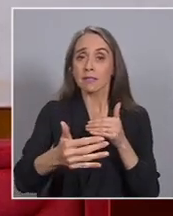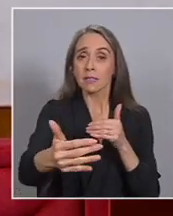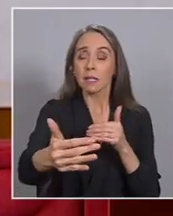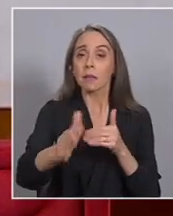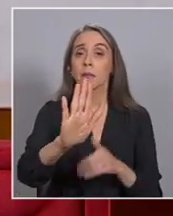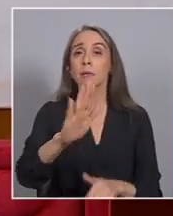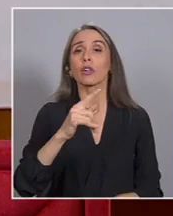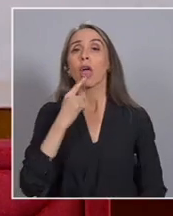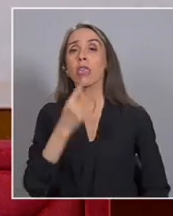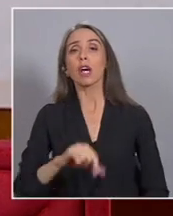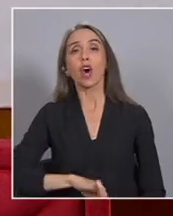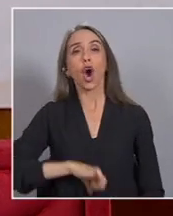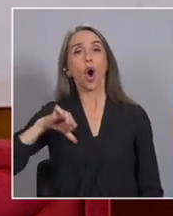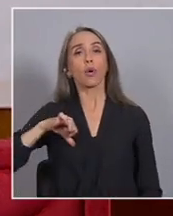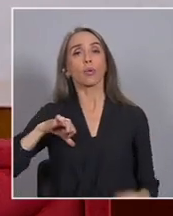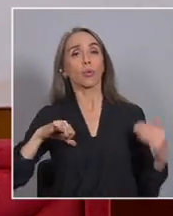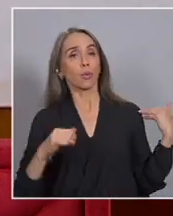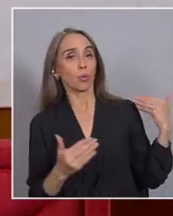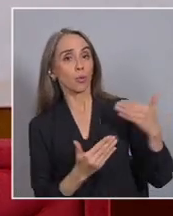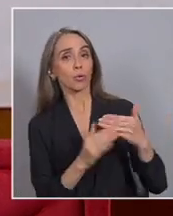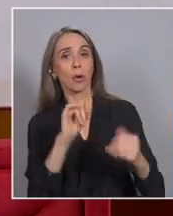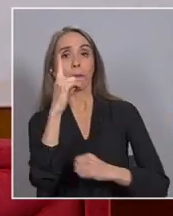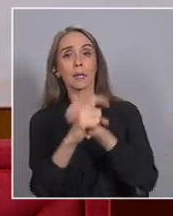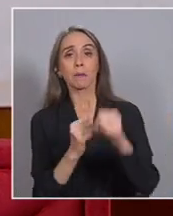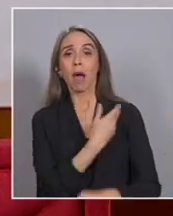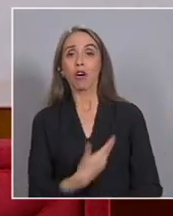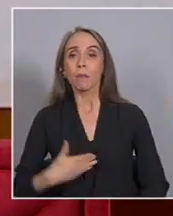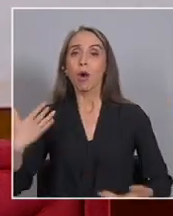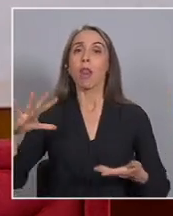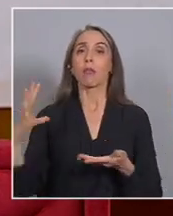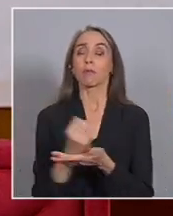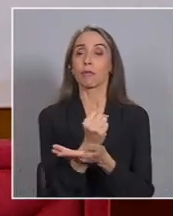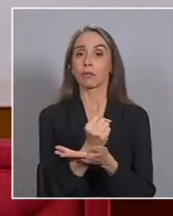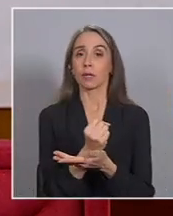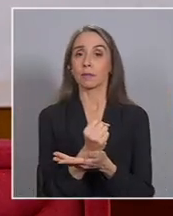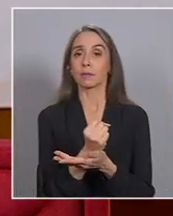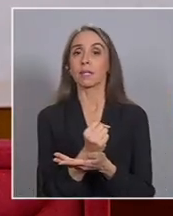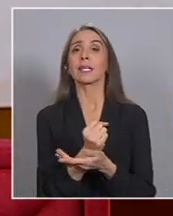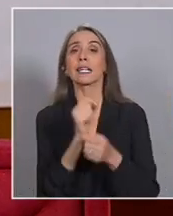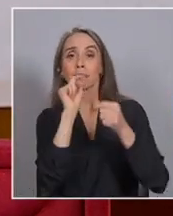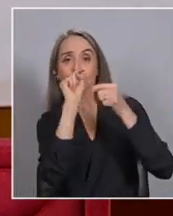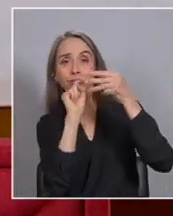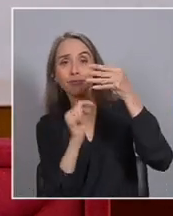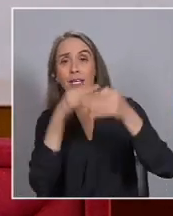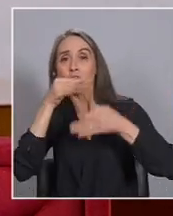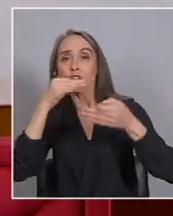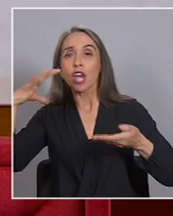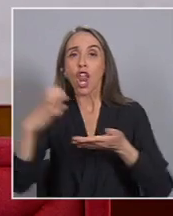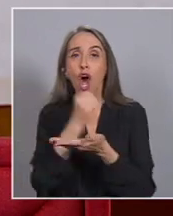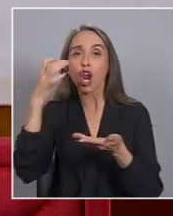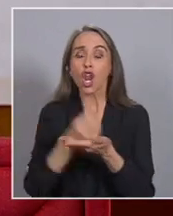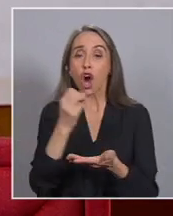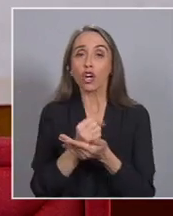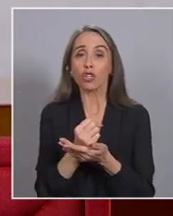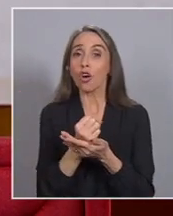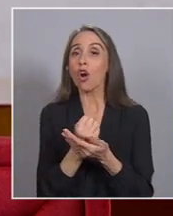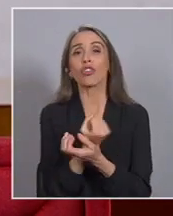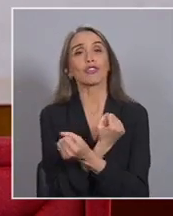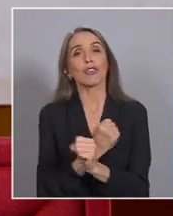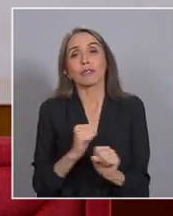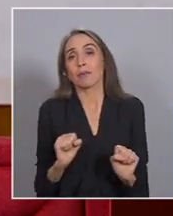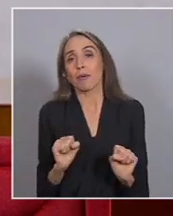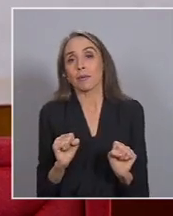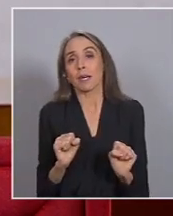quiero expresar mi orgullo por lo que hemos alcanzado en este primer año. Ninguno de estos logros habría sido